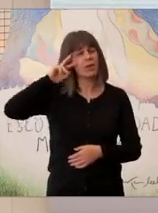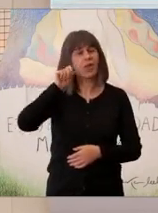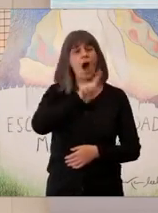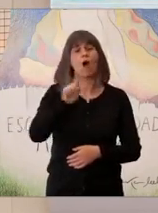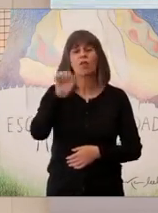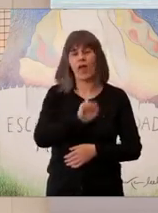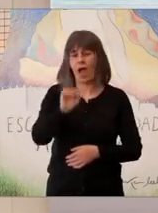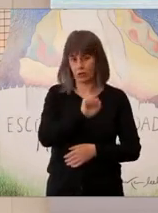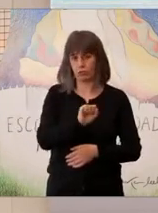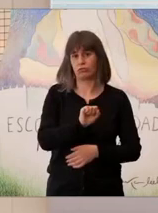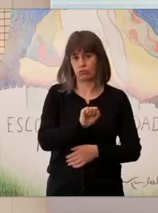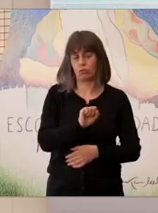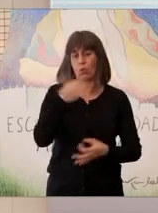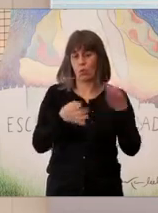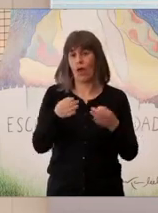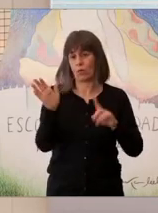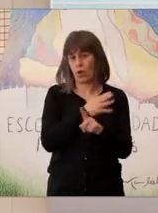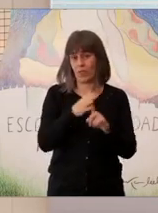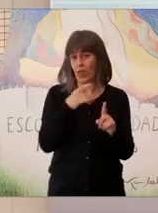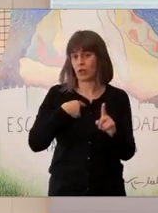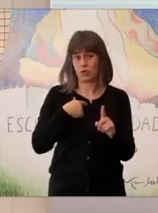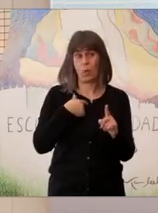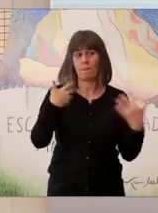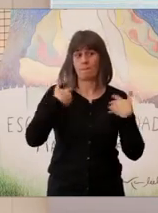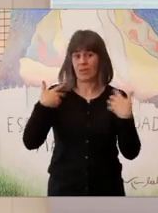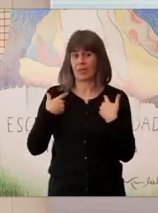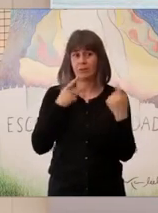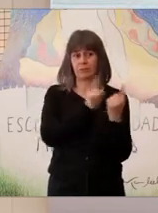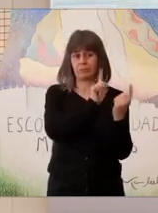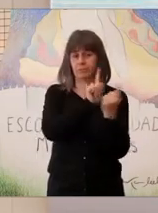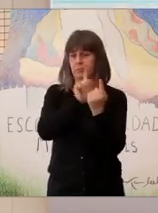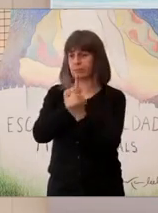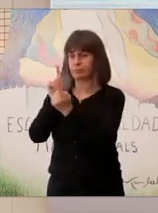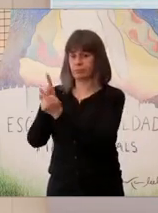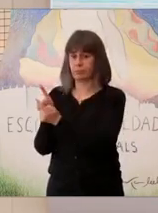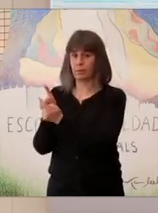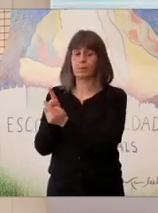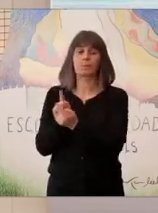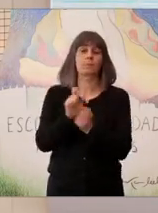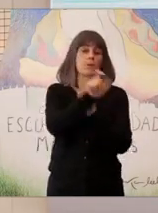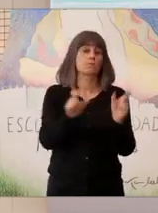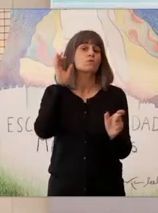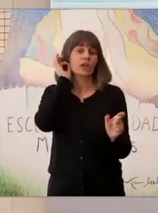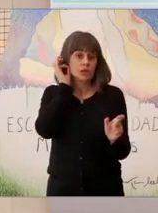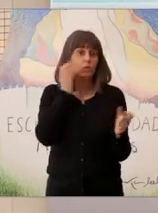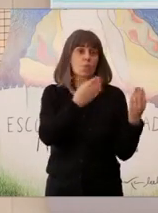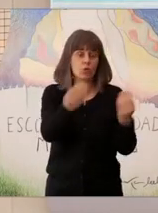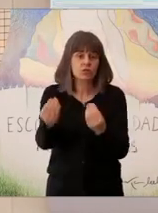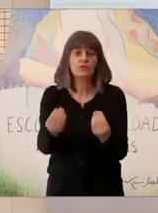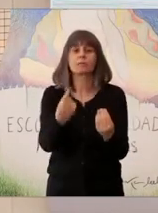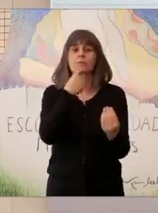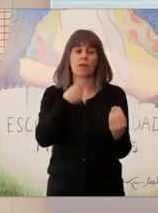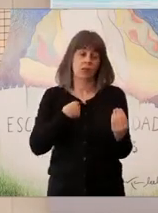y veo todos los días, que muchas víctimas que han sido atendidas, a lo mejor en mi juzgado también lo han pensado, a lo mejor no me lo han dicho con claridad a la cara, pero también lo han